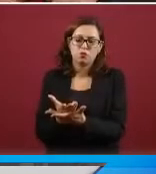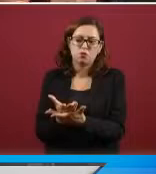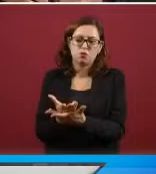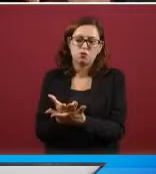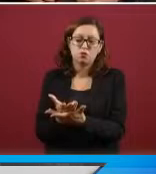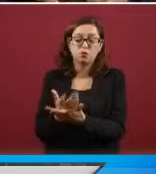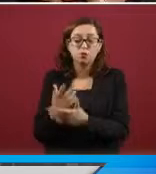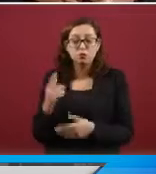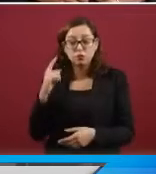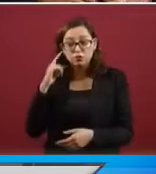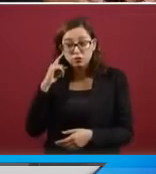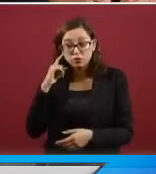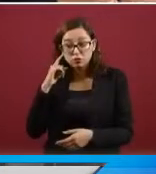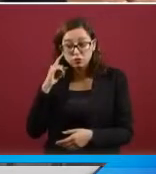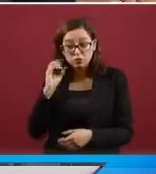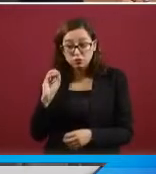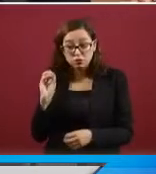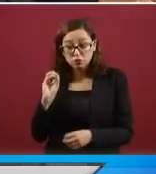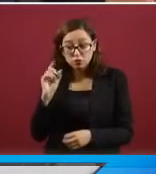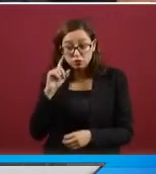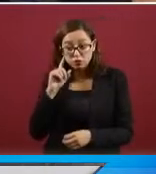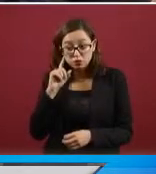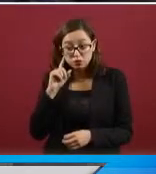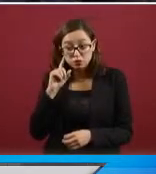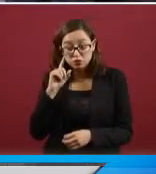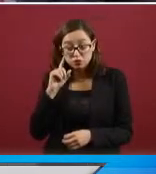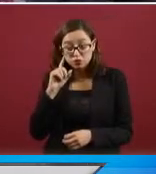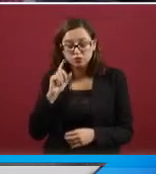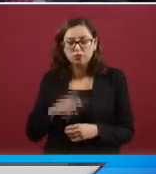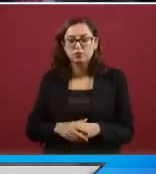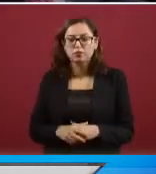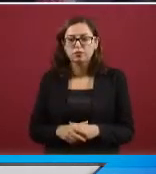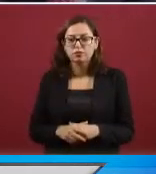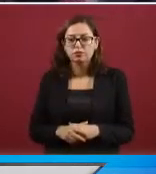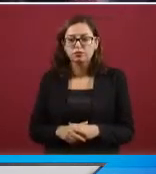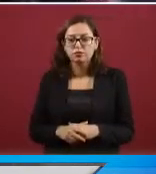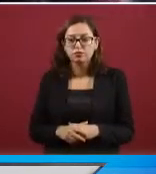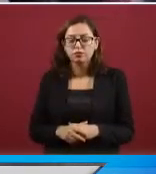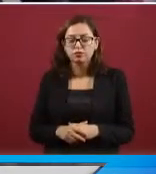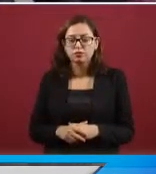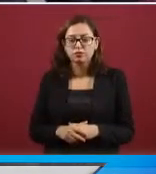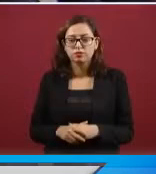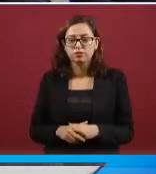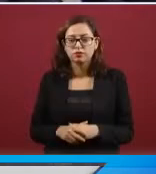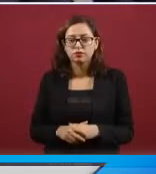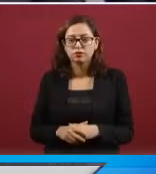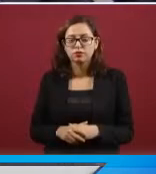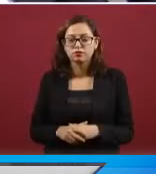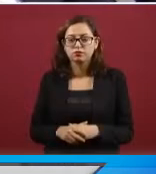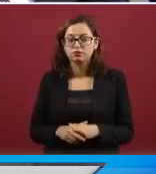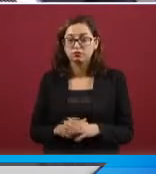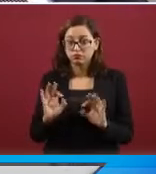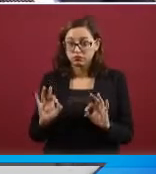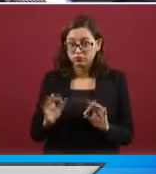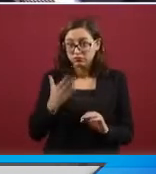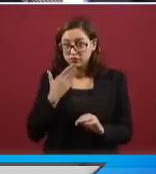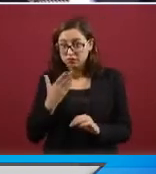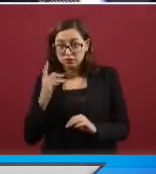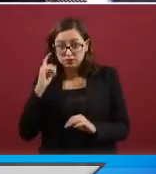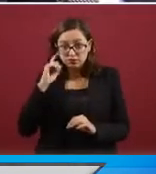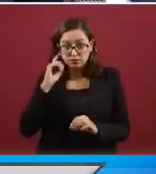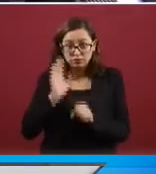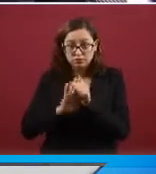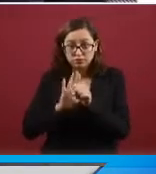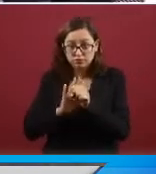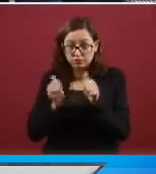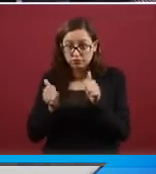paquete son la estabilidad y certidumbre económica, disciplina fiscal, austeridad republicana y la recaudación fiscal, con el objetivo